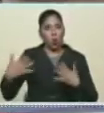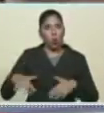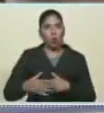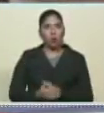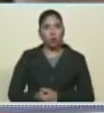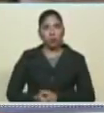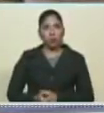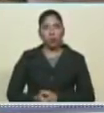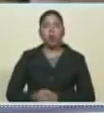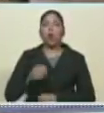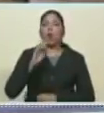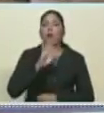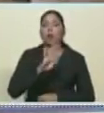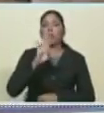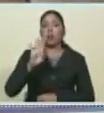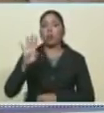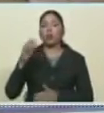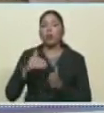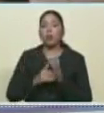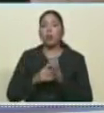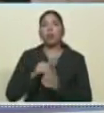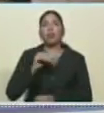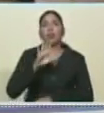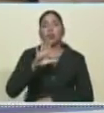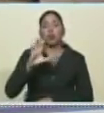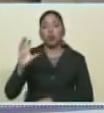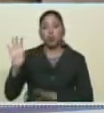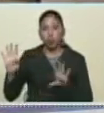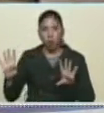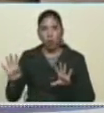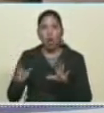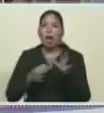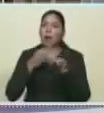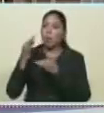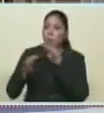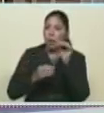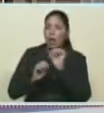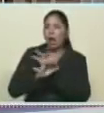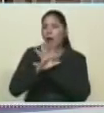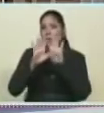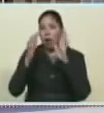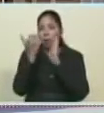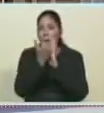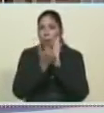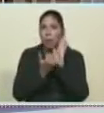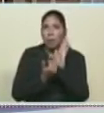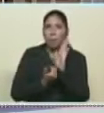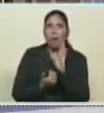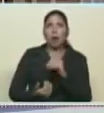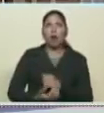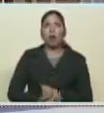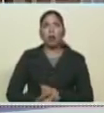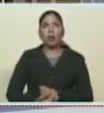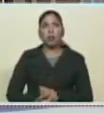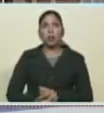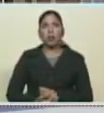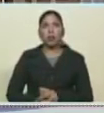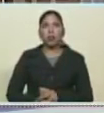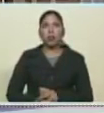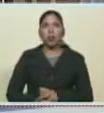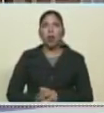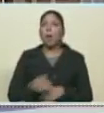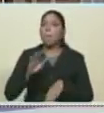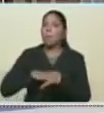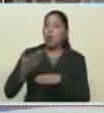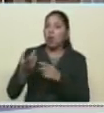Gobernación, 44.059 millones de bolívares. Esto sería bueno explicarlo, ir a la televisión, explicarlo,